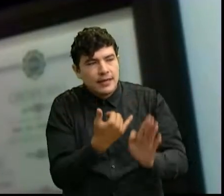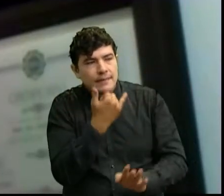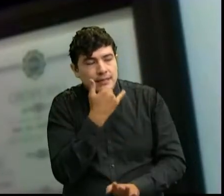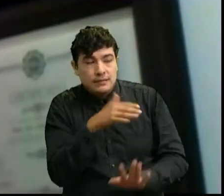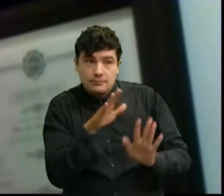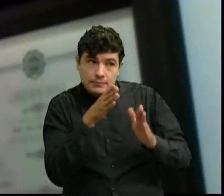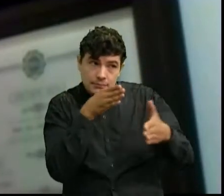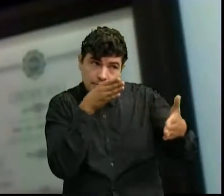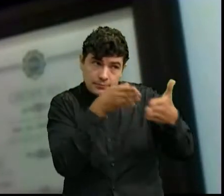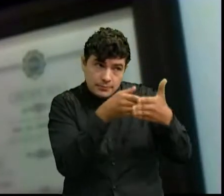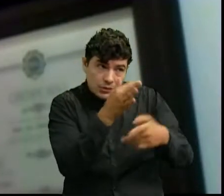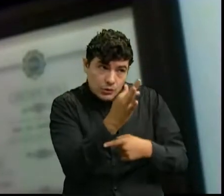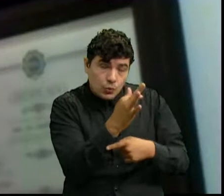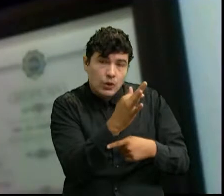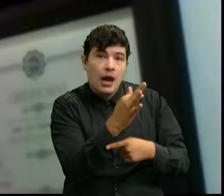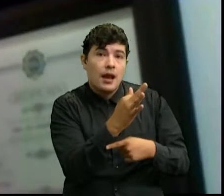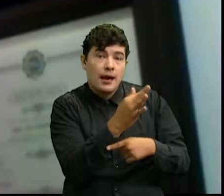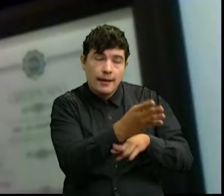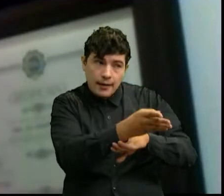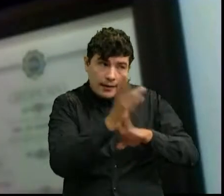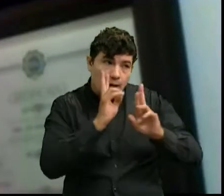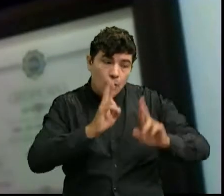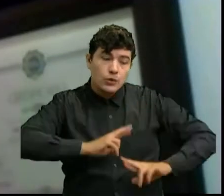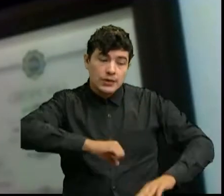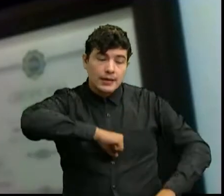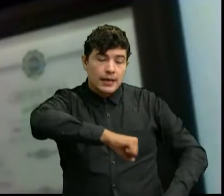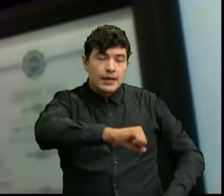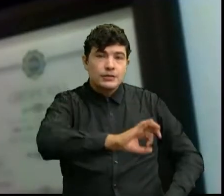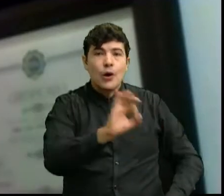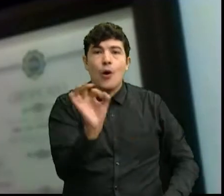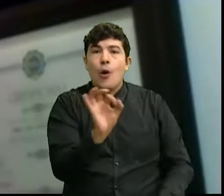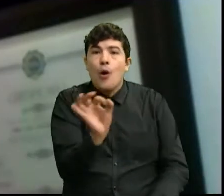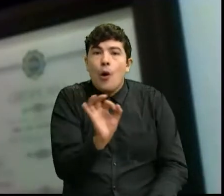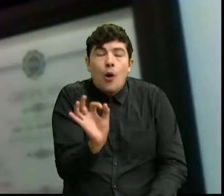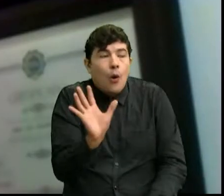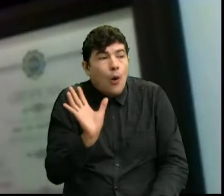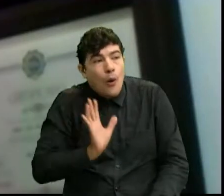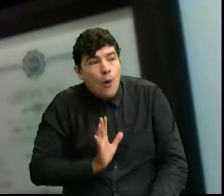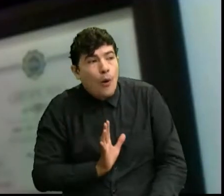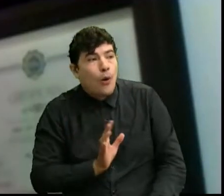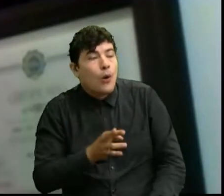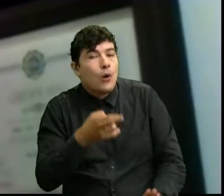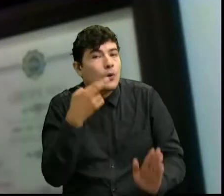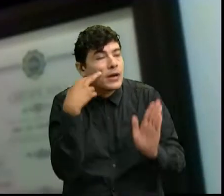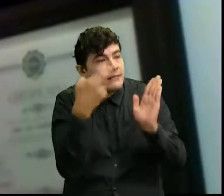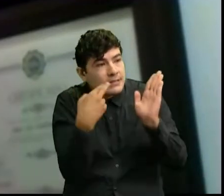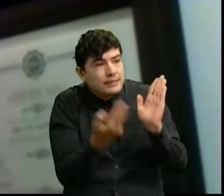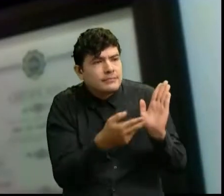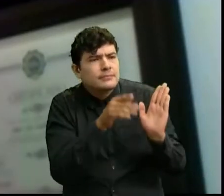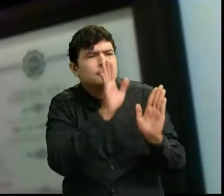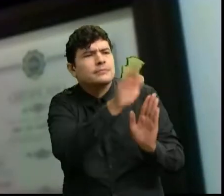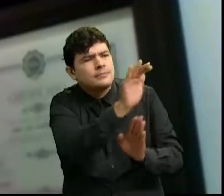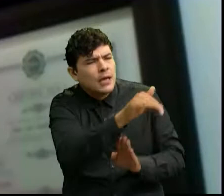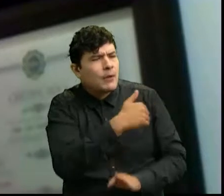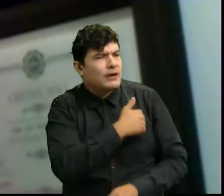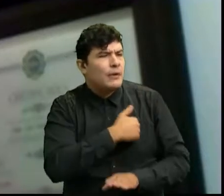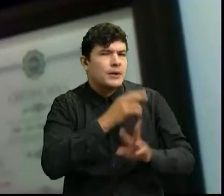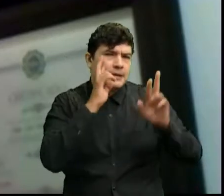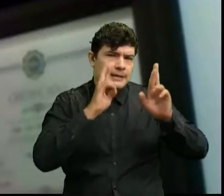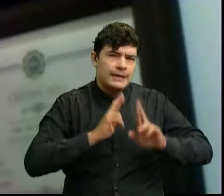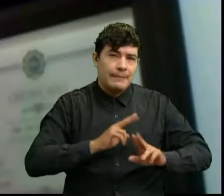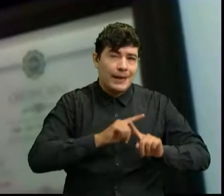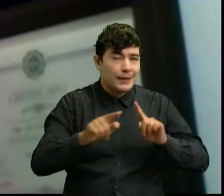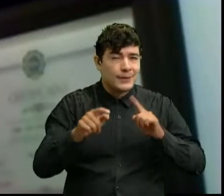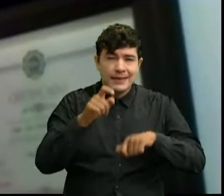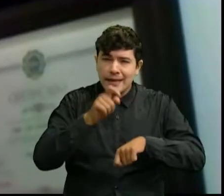procedente interponer una acción de tutela o mirar qué solicitud se hace al fondo para que haga el reconocimiento. Pero el